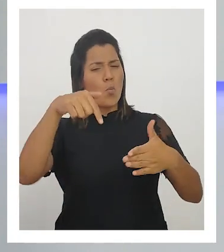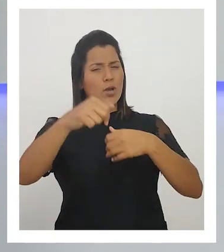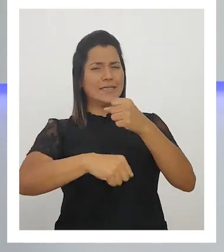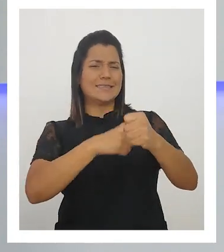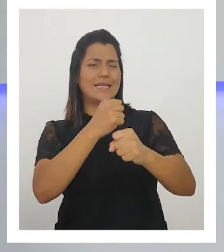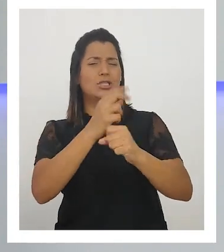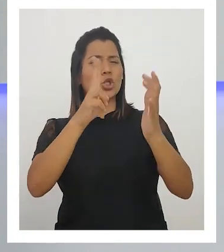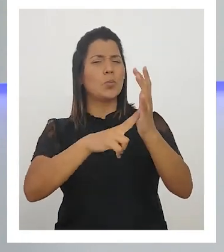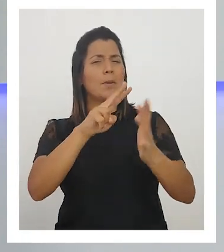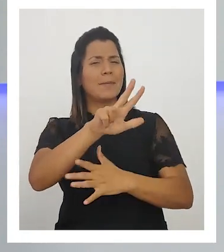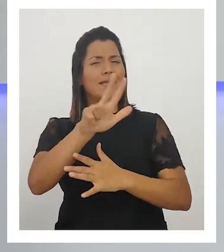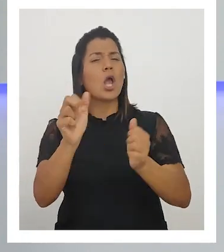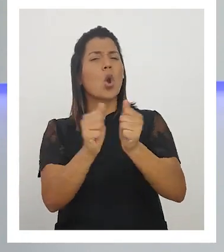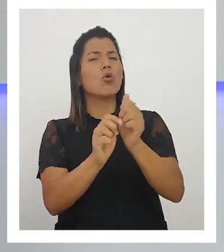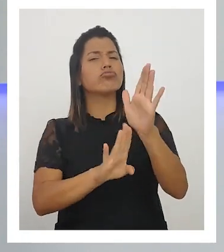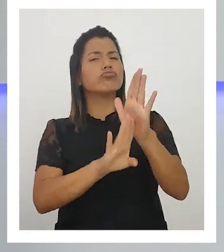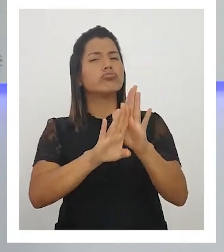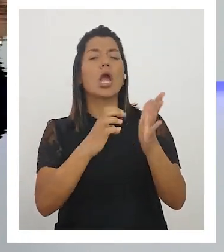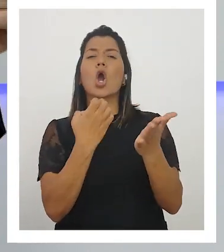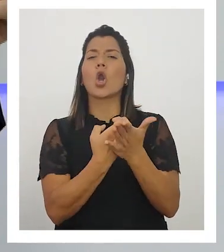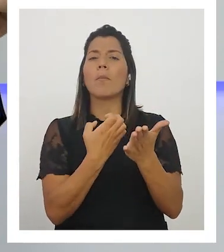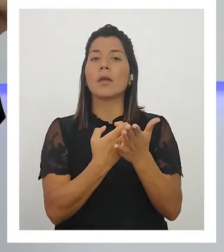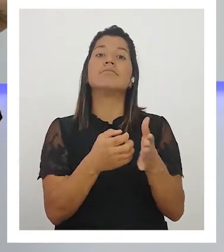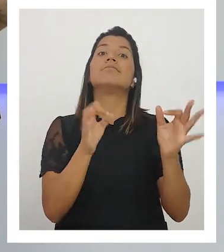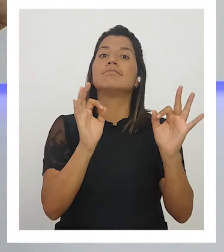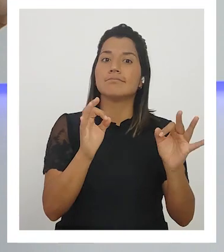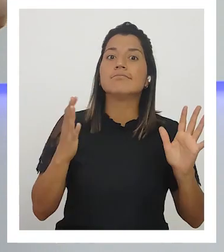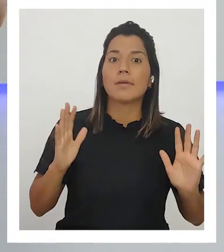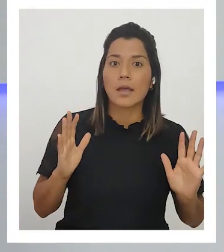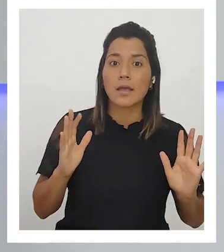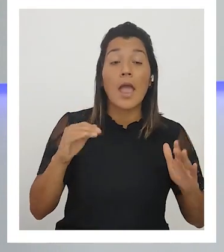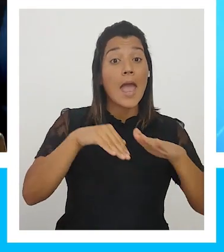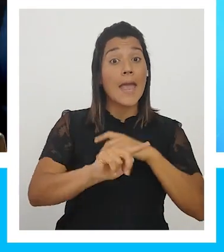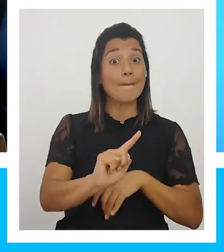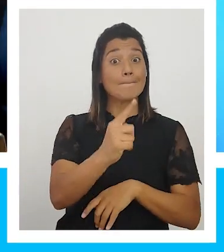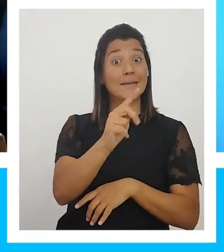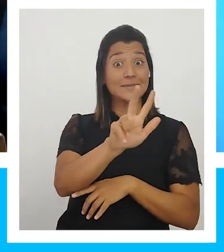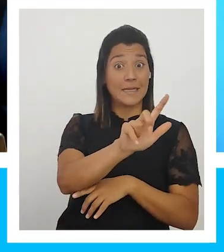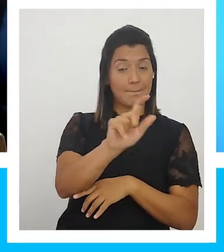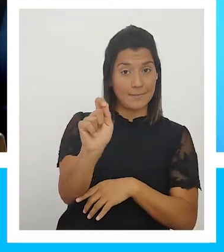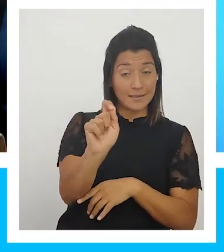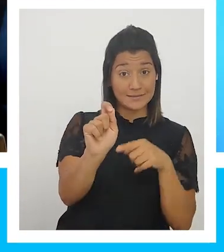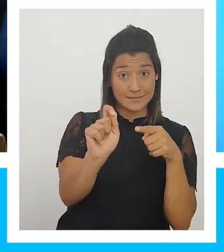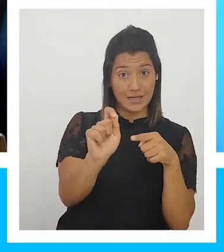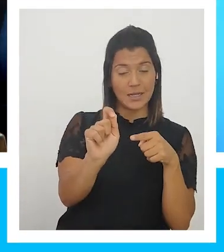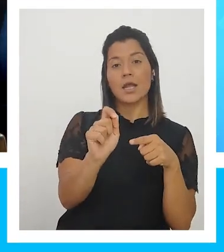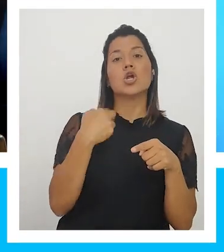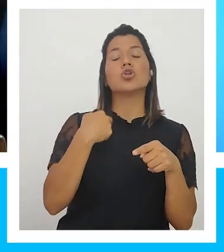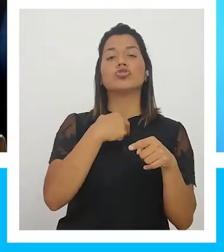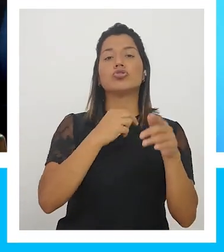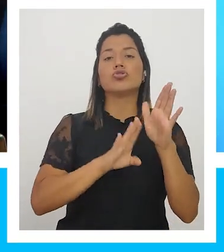Muy bien. En el primer trimestre crecimos un